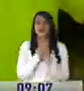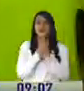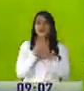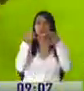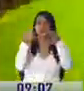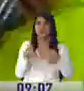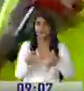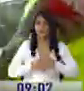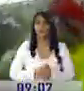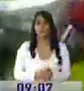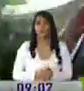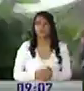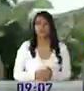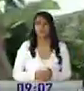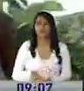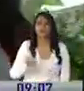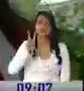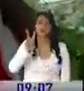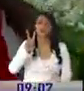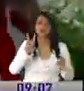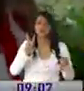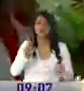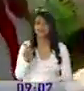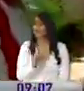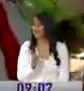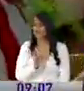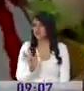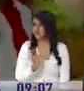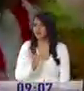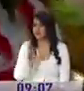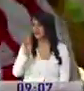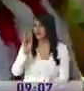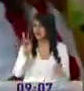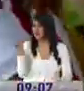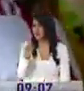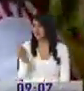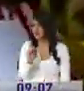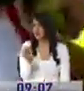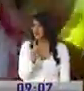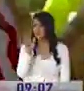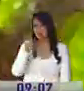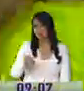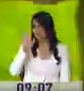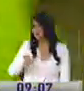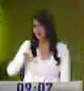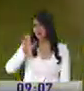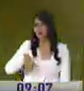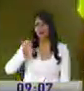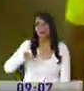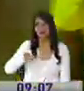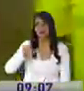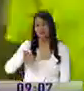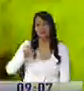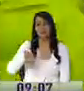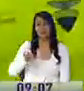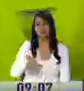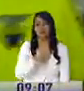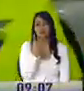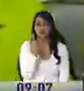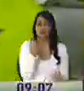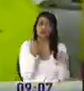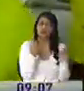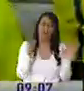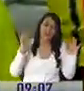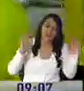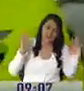bueno esperamos irnos con el 2-0 no no no demasiado ya menos menos un cer